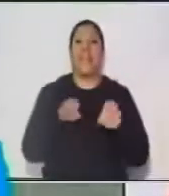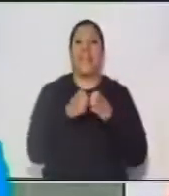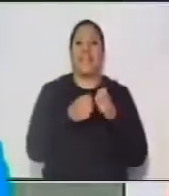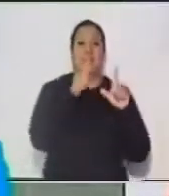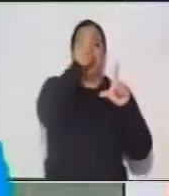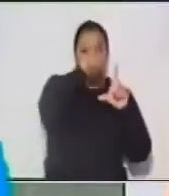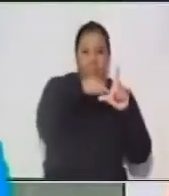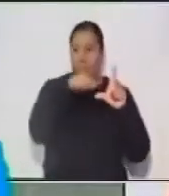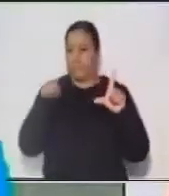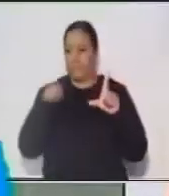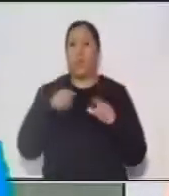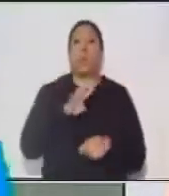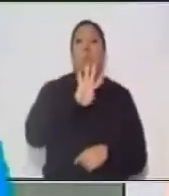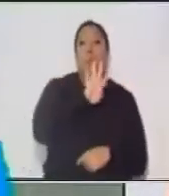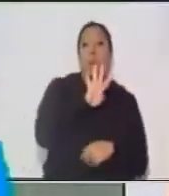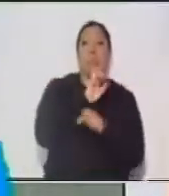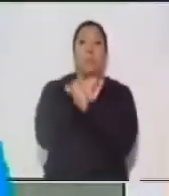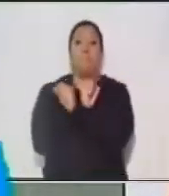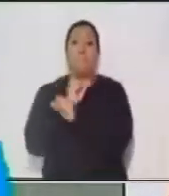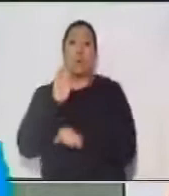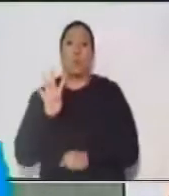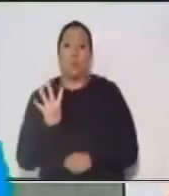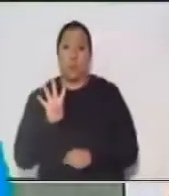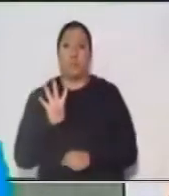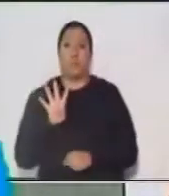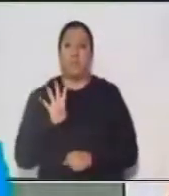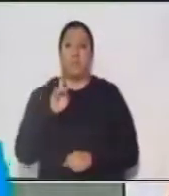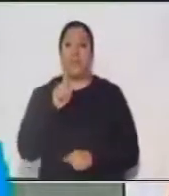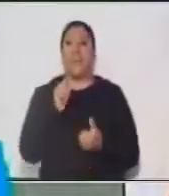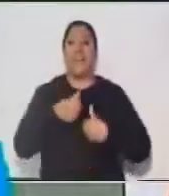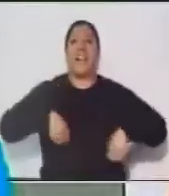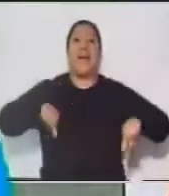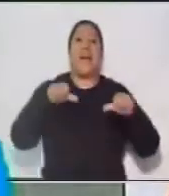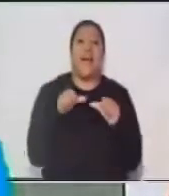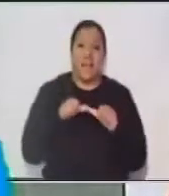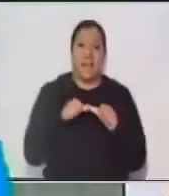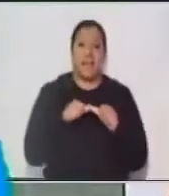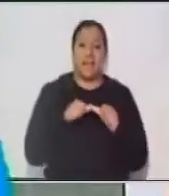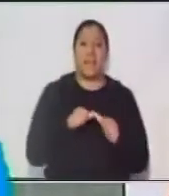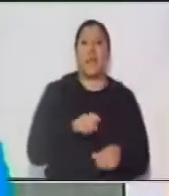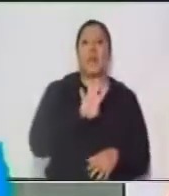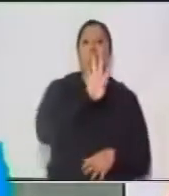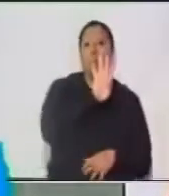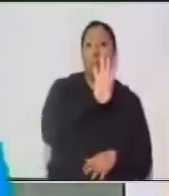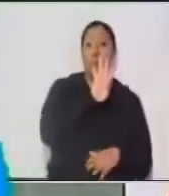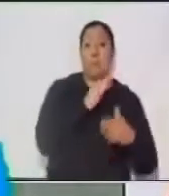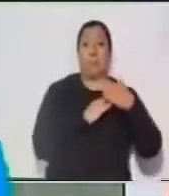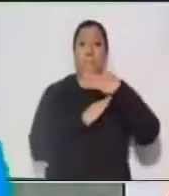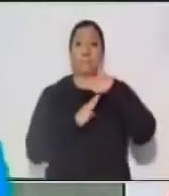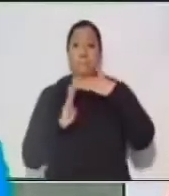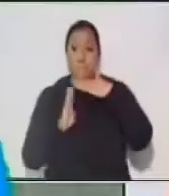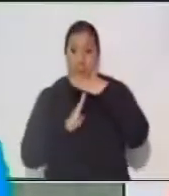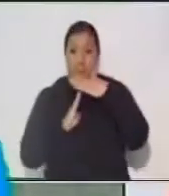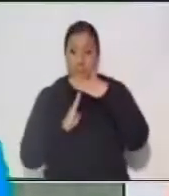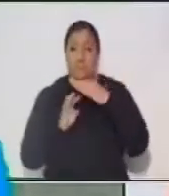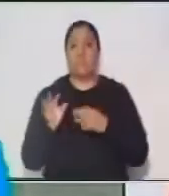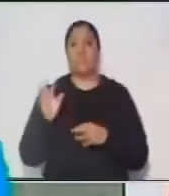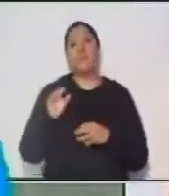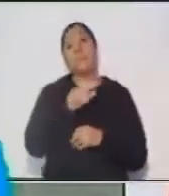el área del cuadrado lo vamos a encontrar multiplicando 4 que es su base por 4 que es